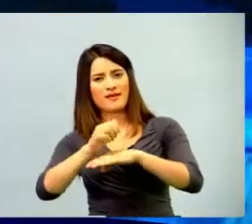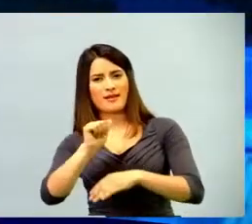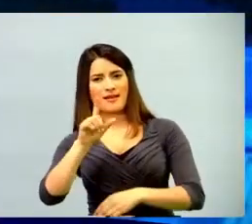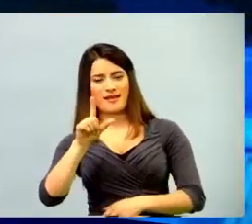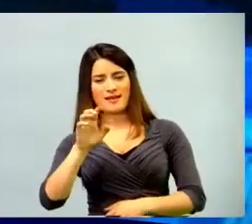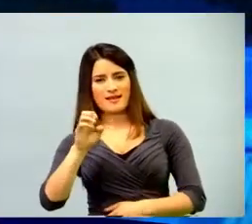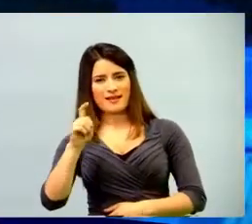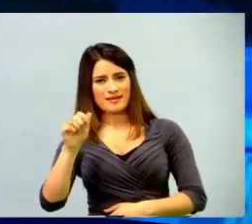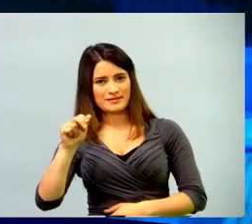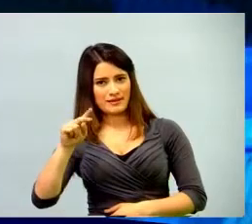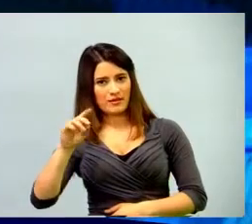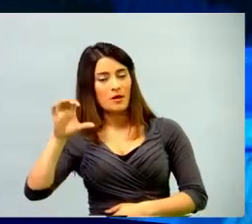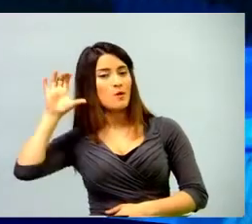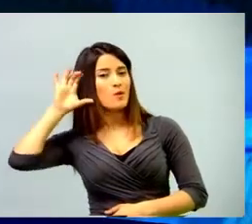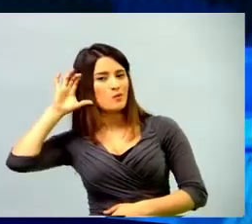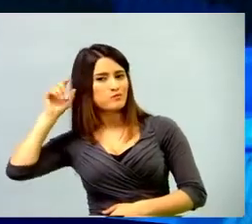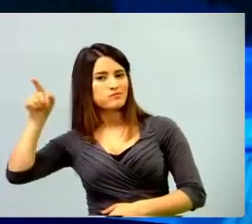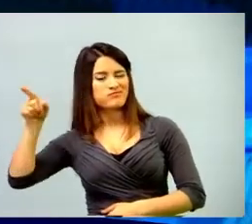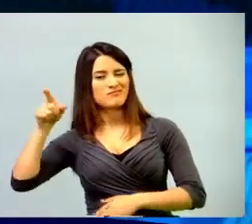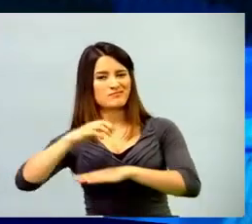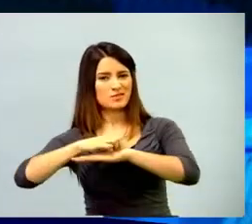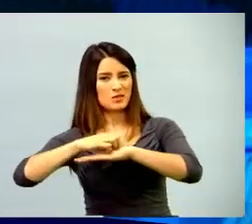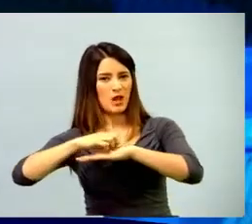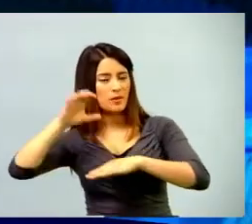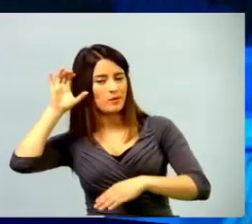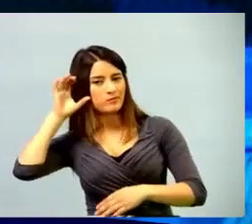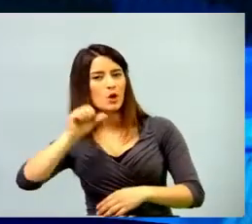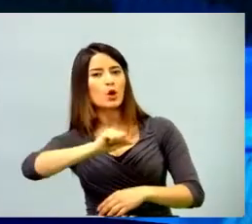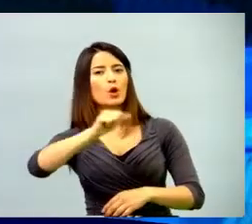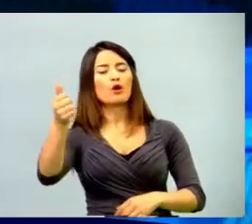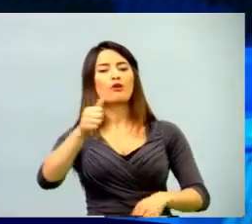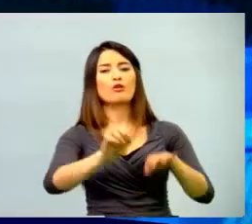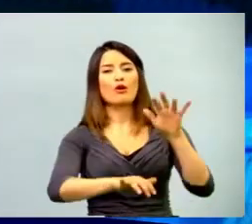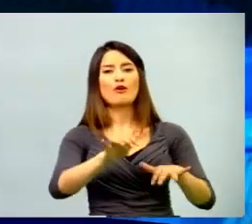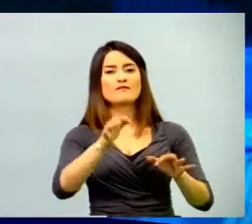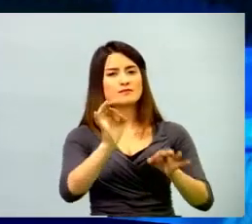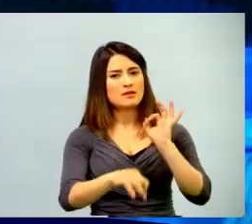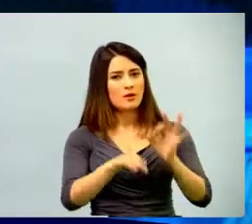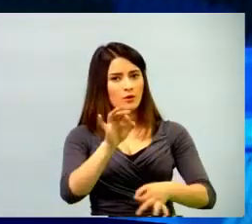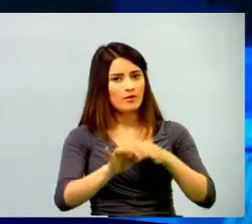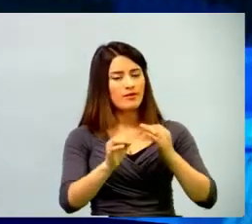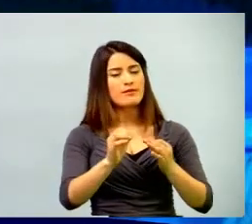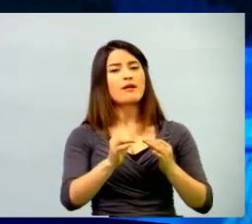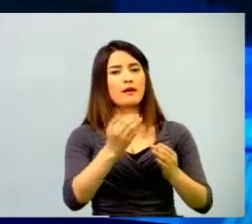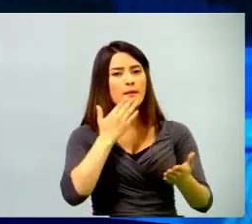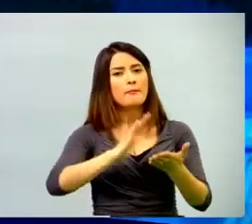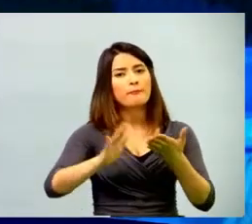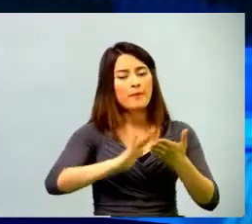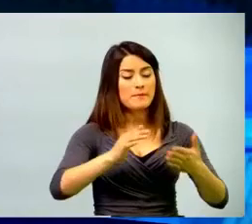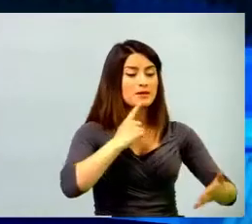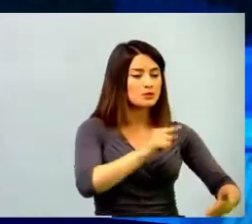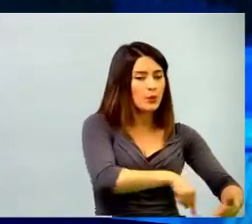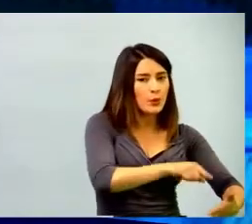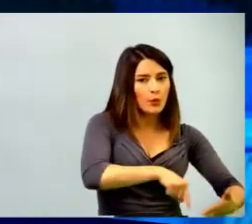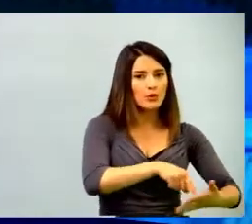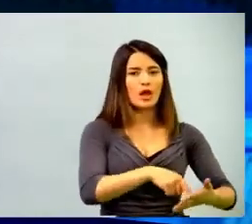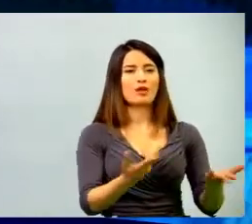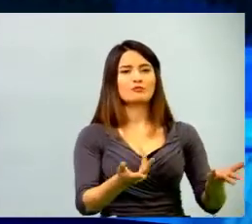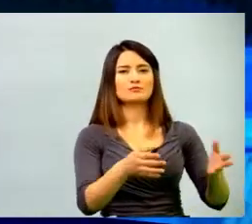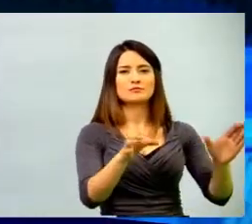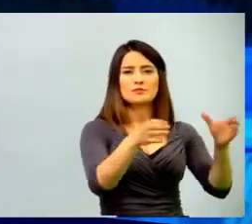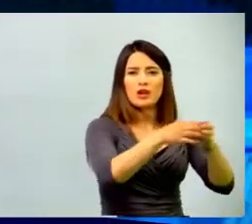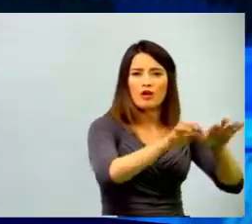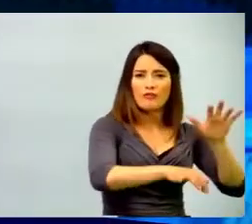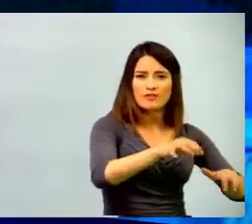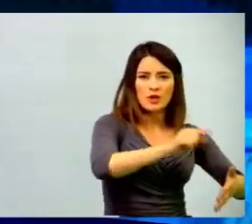departamento del Tolima, a la oficina jurídica que nos permite hacer todos los contratos que necesitamos, a la oficina de